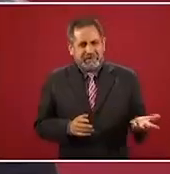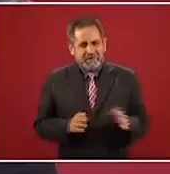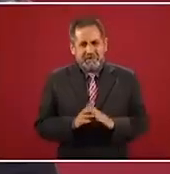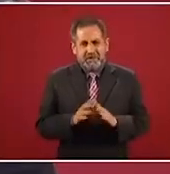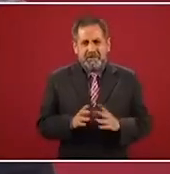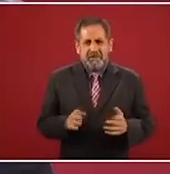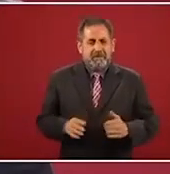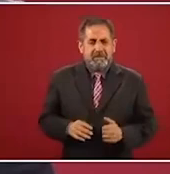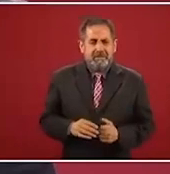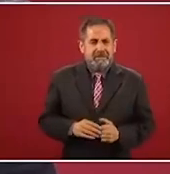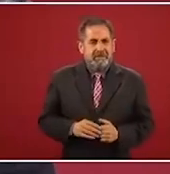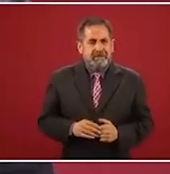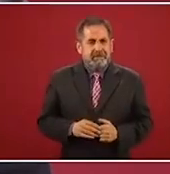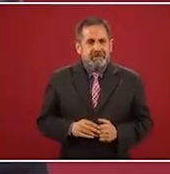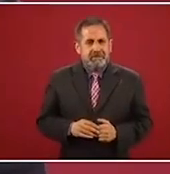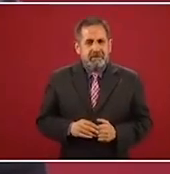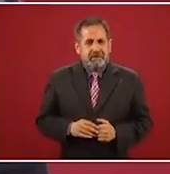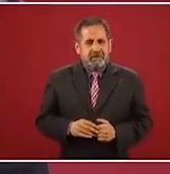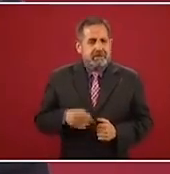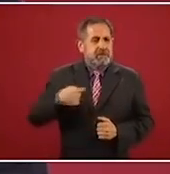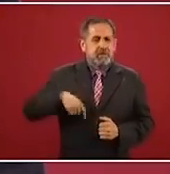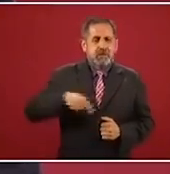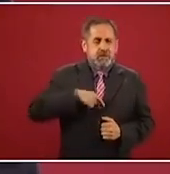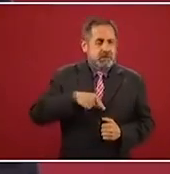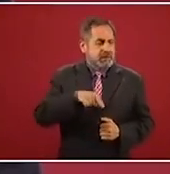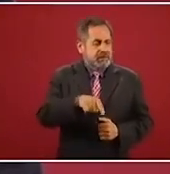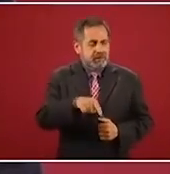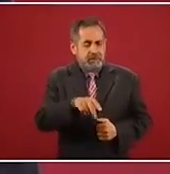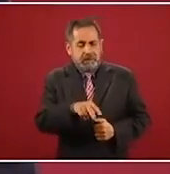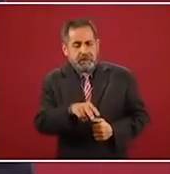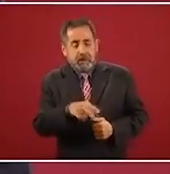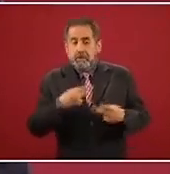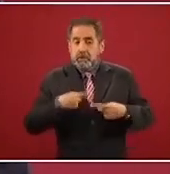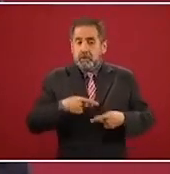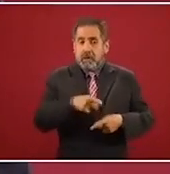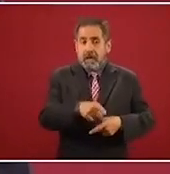a utilizar el dolor humano